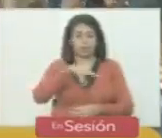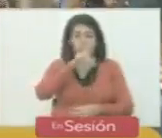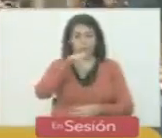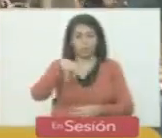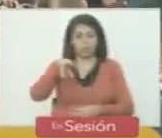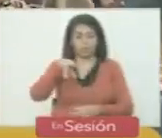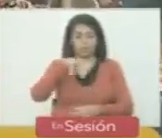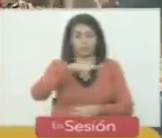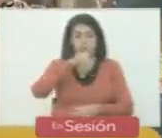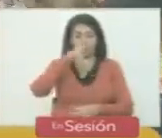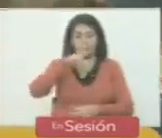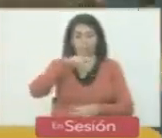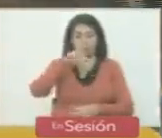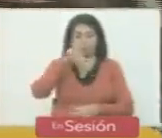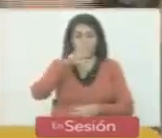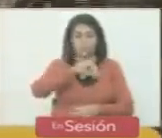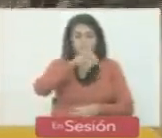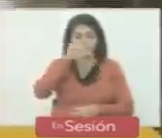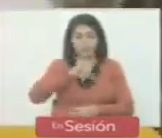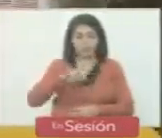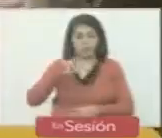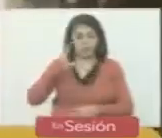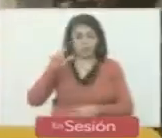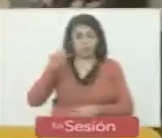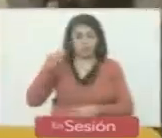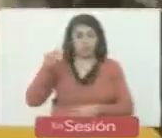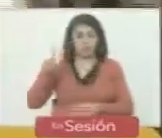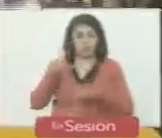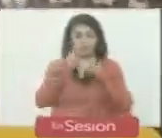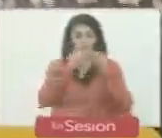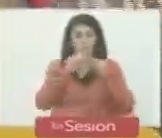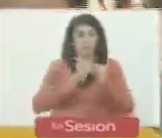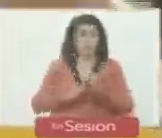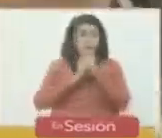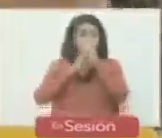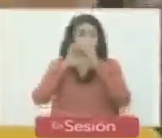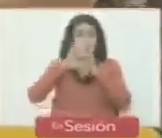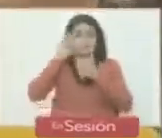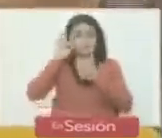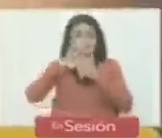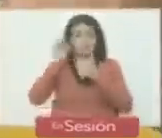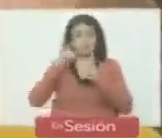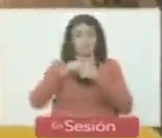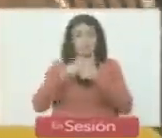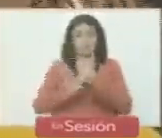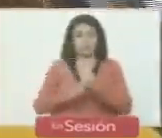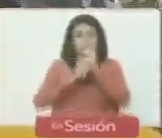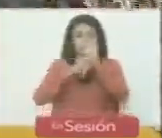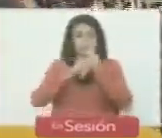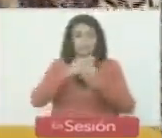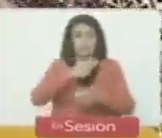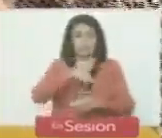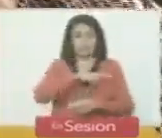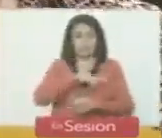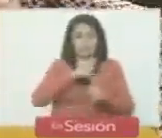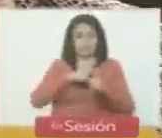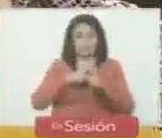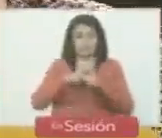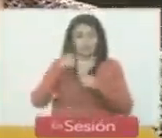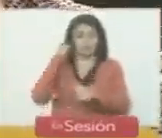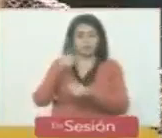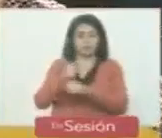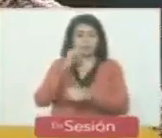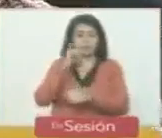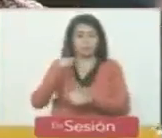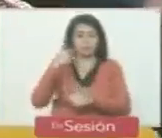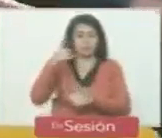fue también con el mismo propósito de hablar como líder espiritual, como líder religioso, para demandar sobre